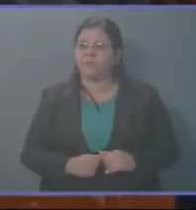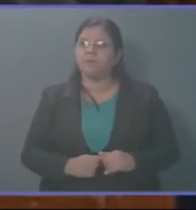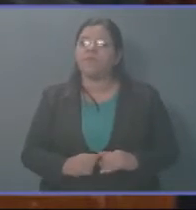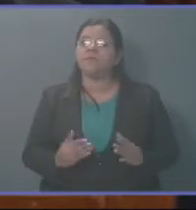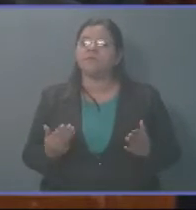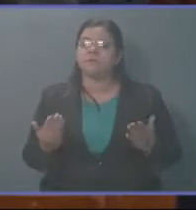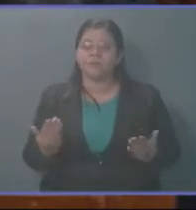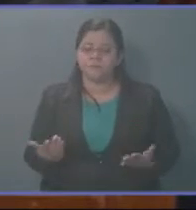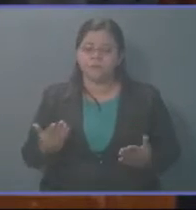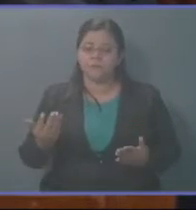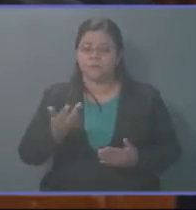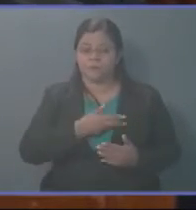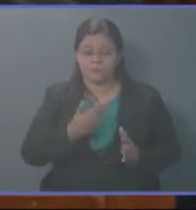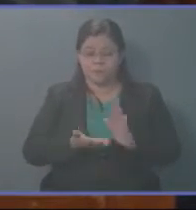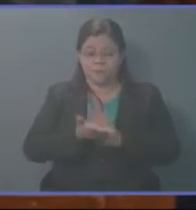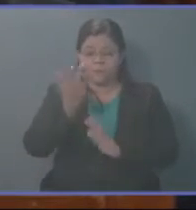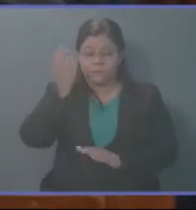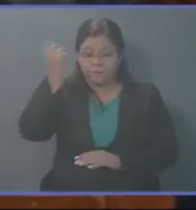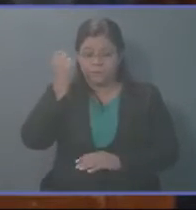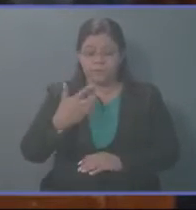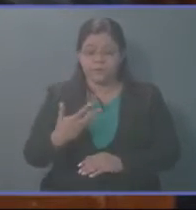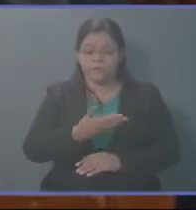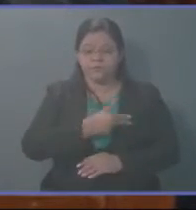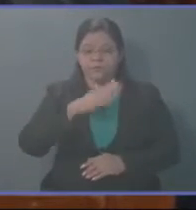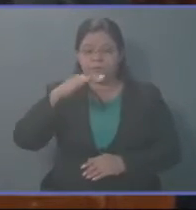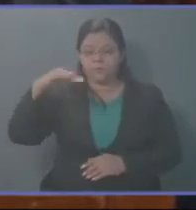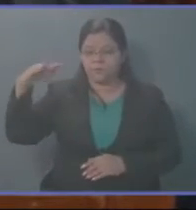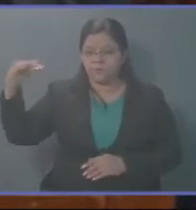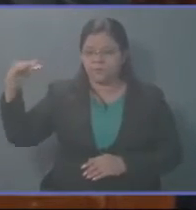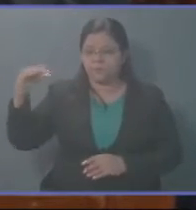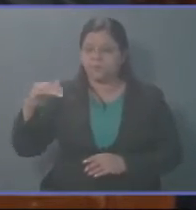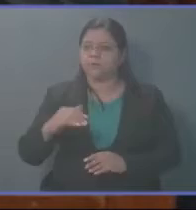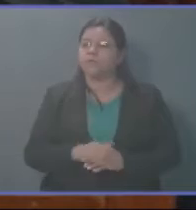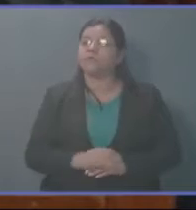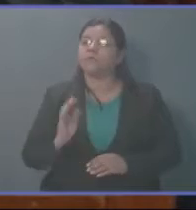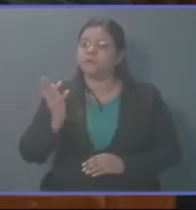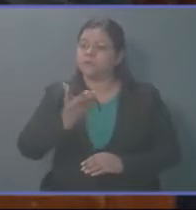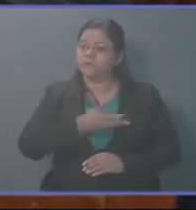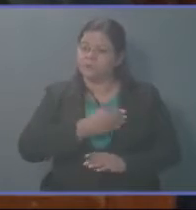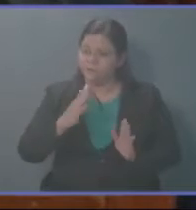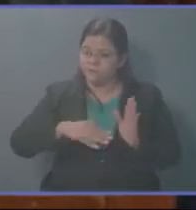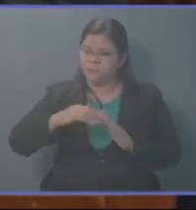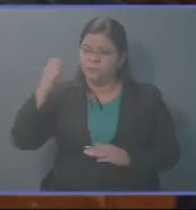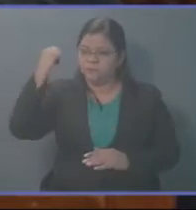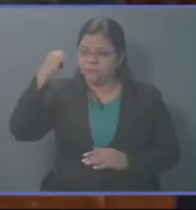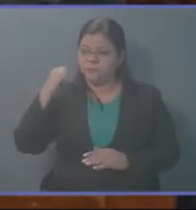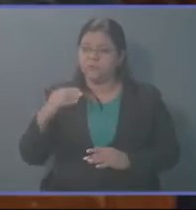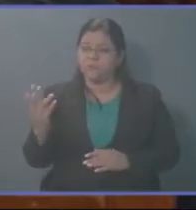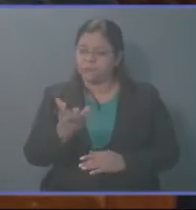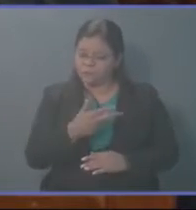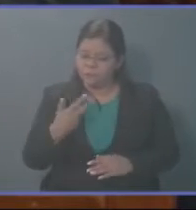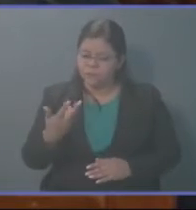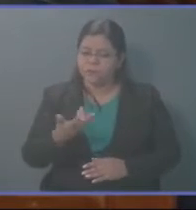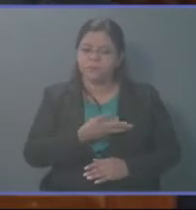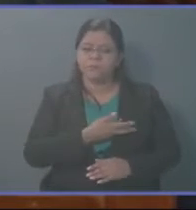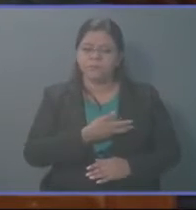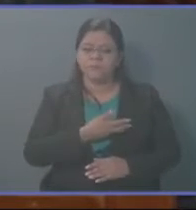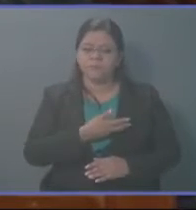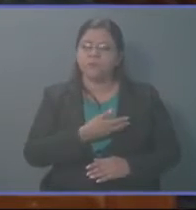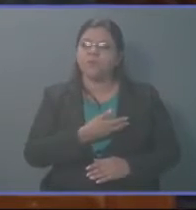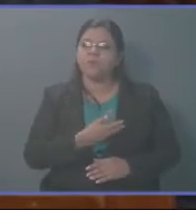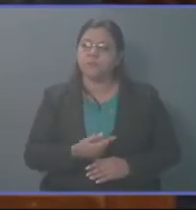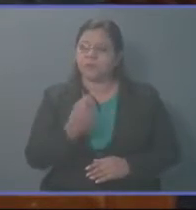Porque lo que nos interesa ahorita es el país. Lo que nos debe interesar, los que somos funcionarios